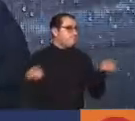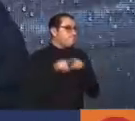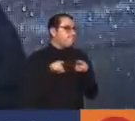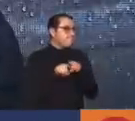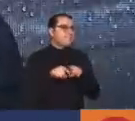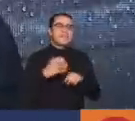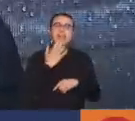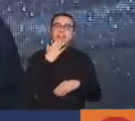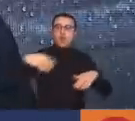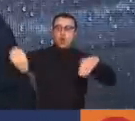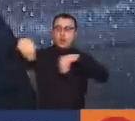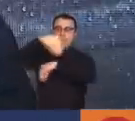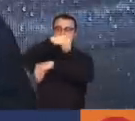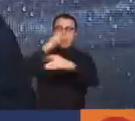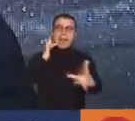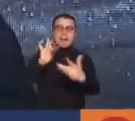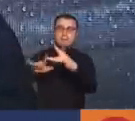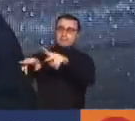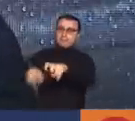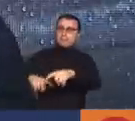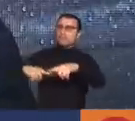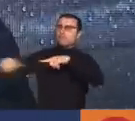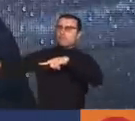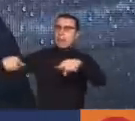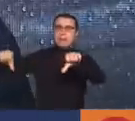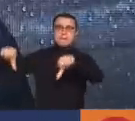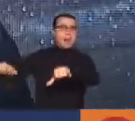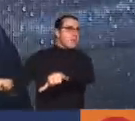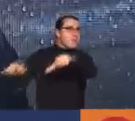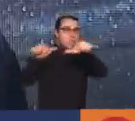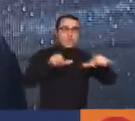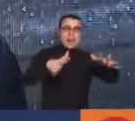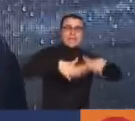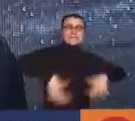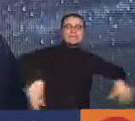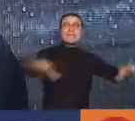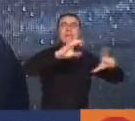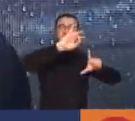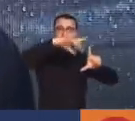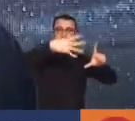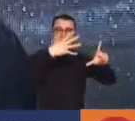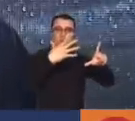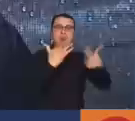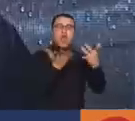mala repartición de la tierra fértil. Ese espacio virtual va por la fibra óptica.